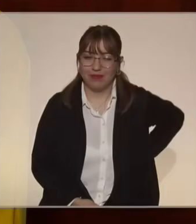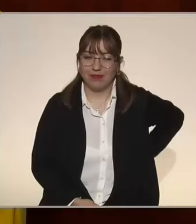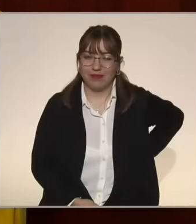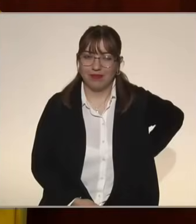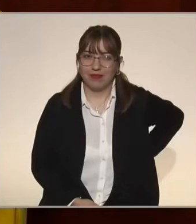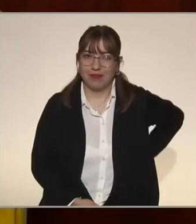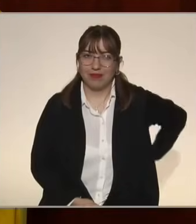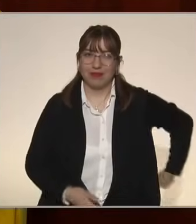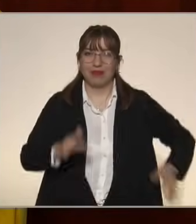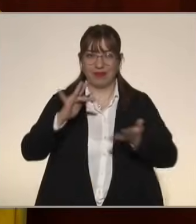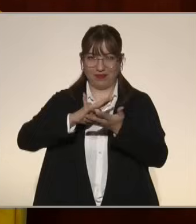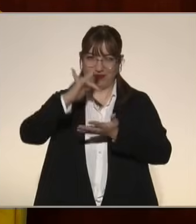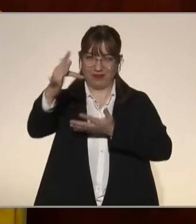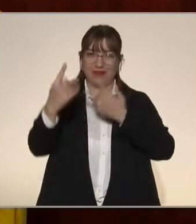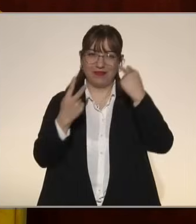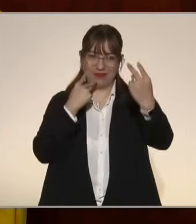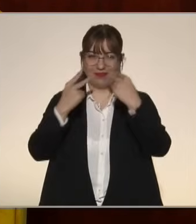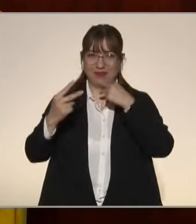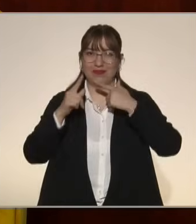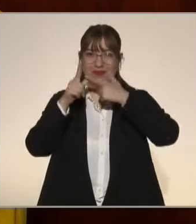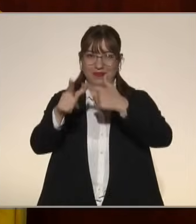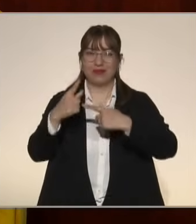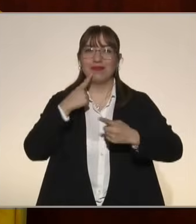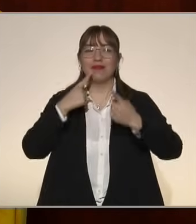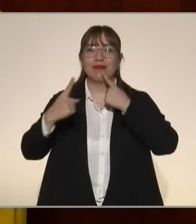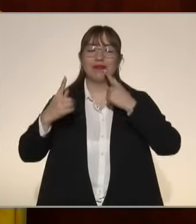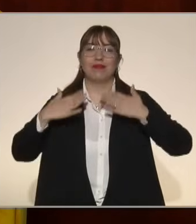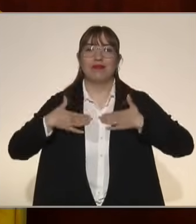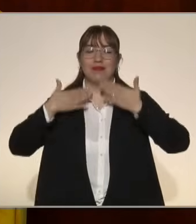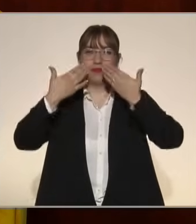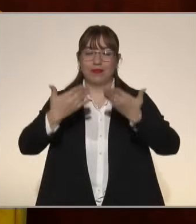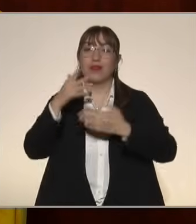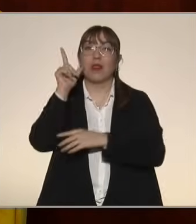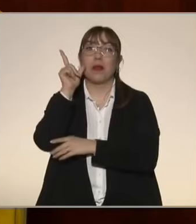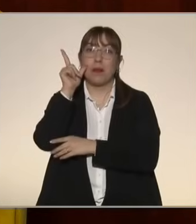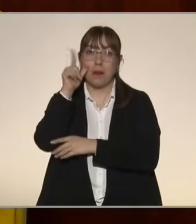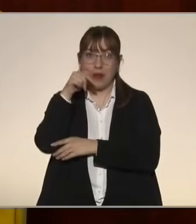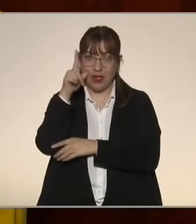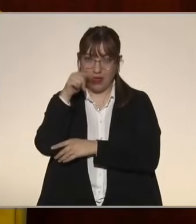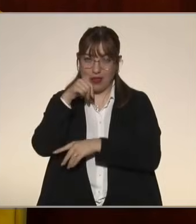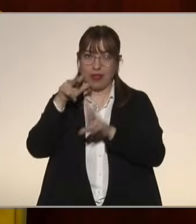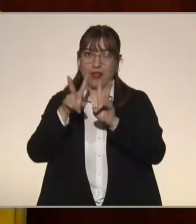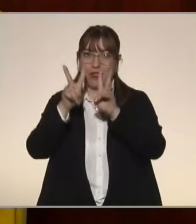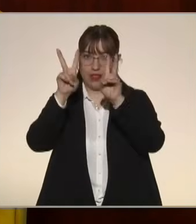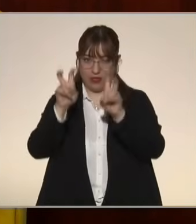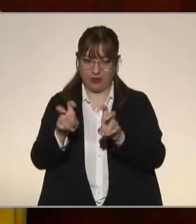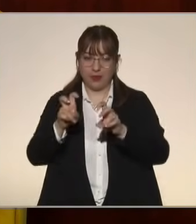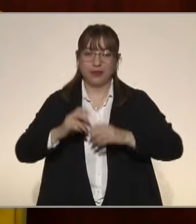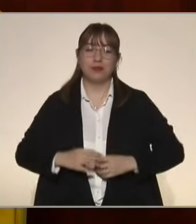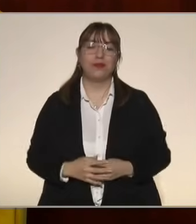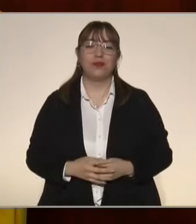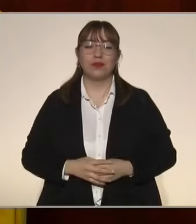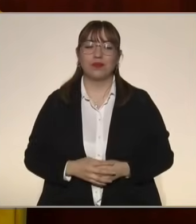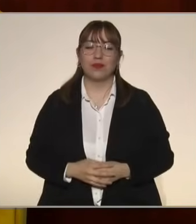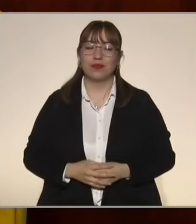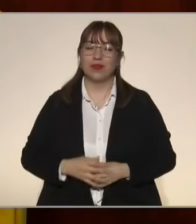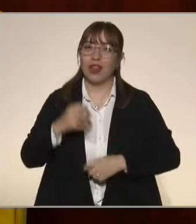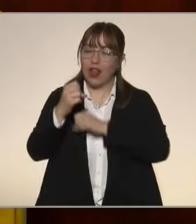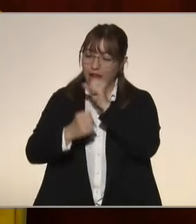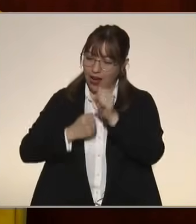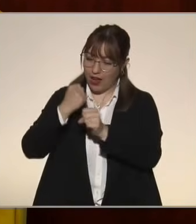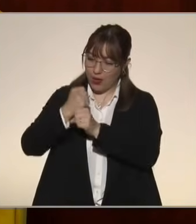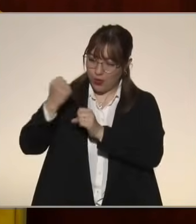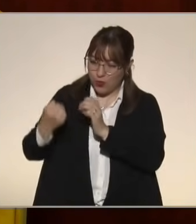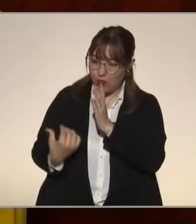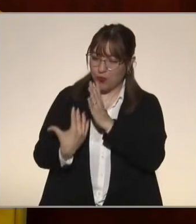Gracias por continuar con nosotros aquí en Diálogos en Confianza. Y el día de mañana, ya que estamos hablando de estas cuestiones de Año Nuevo y fin de